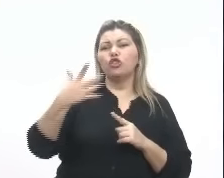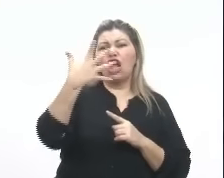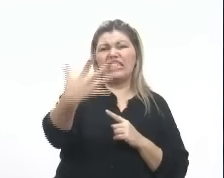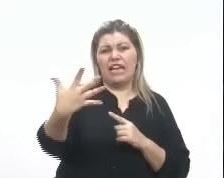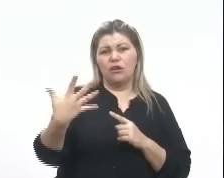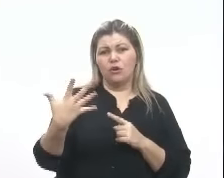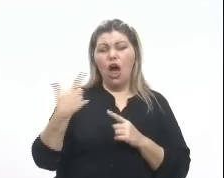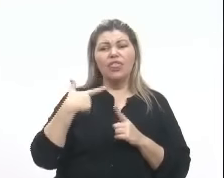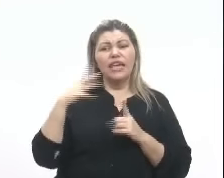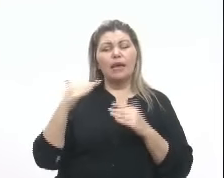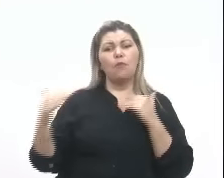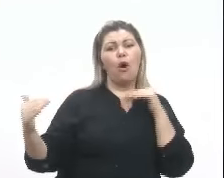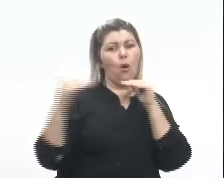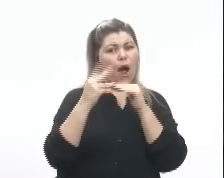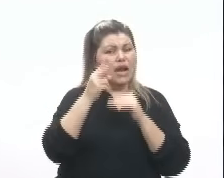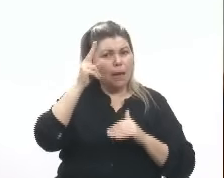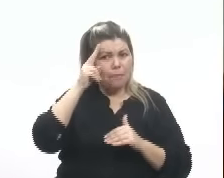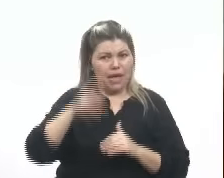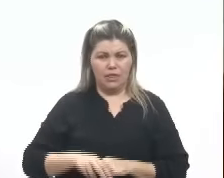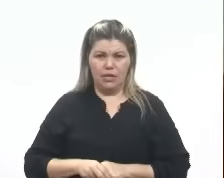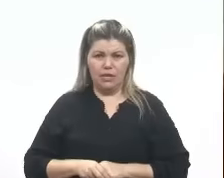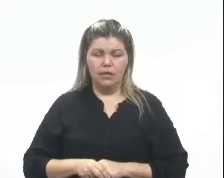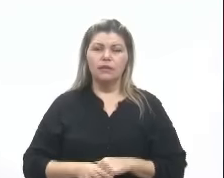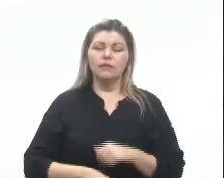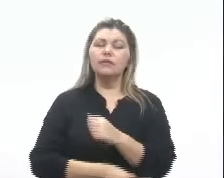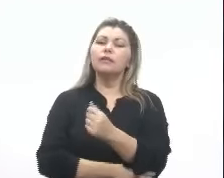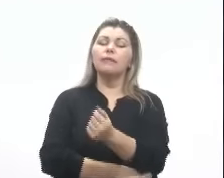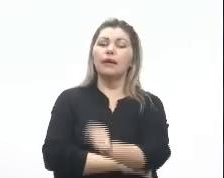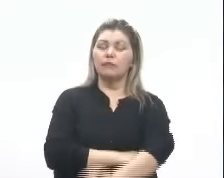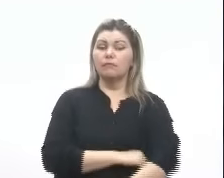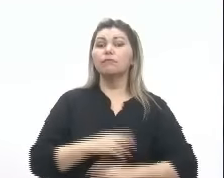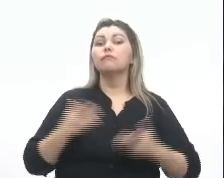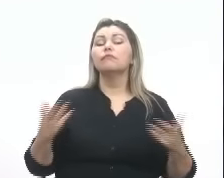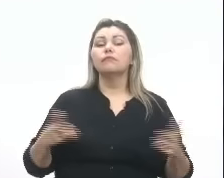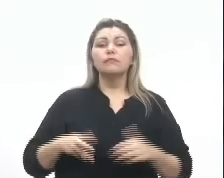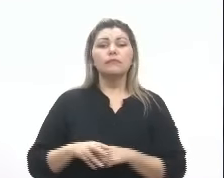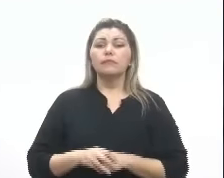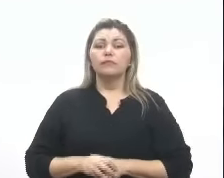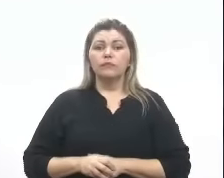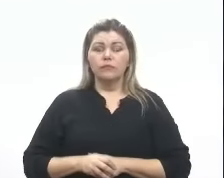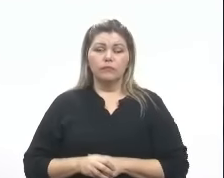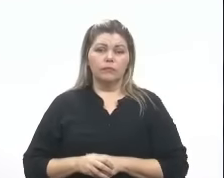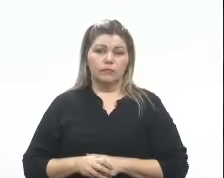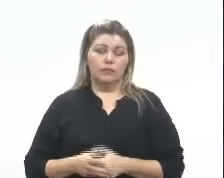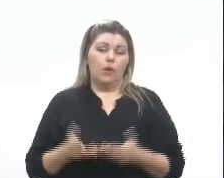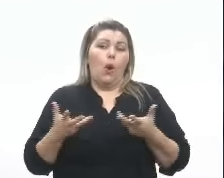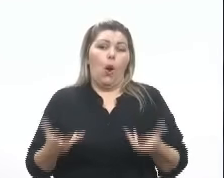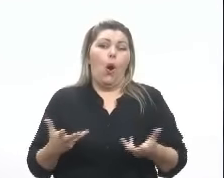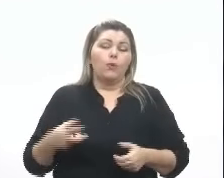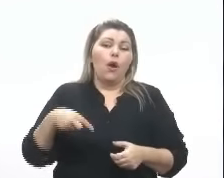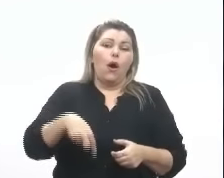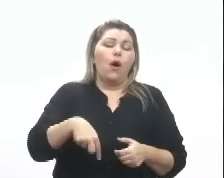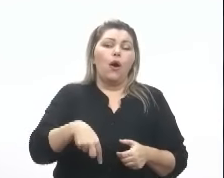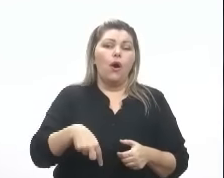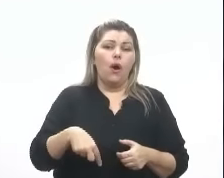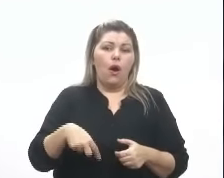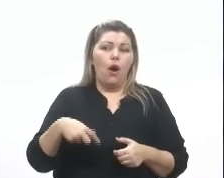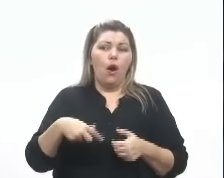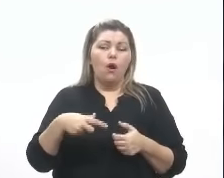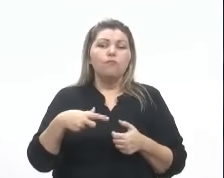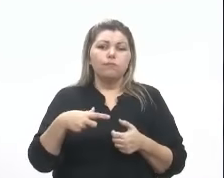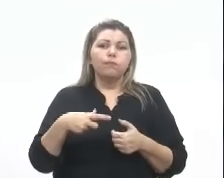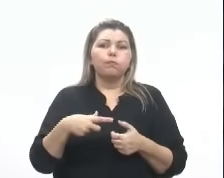haber proporcionalidad. Respete eso. Entonces, acá, obviamente, que es la marcha de